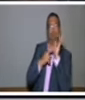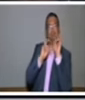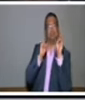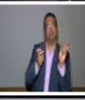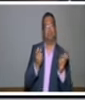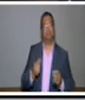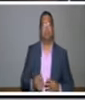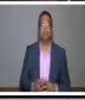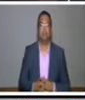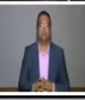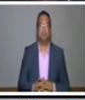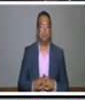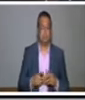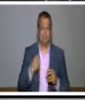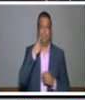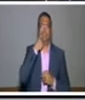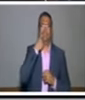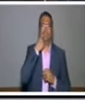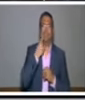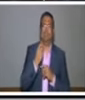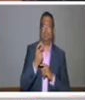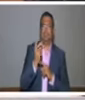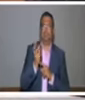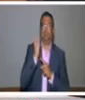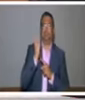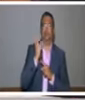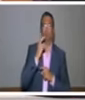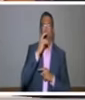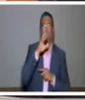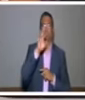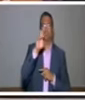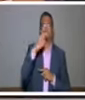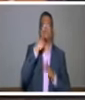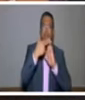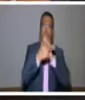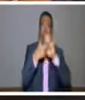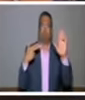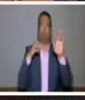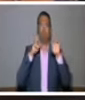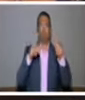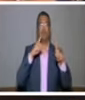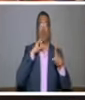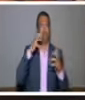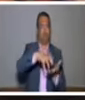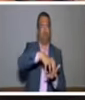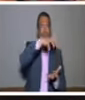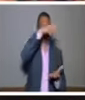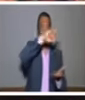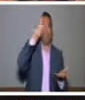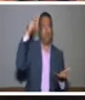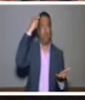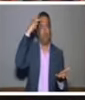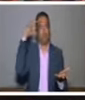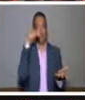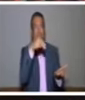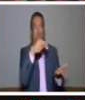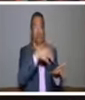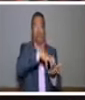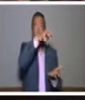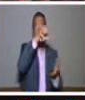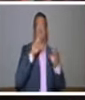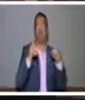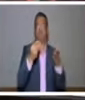tema. Hace unos minutos, Manuel Sidre catalogaba el Departamento de Educación como el botín político de los partidos. Y si bien es cierto que